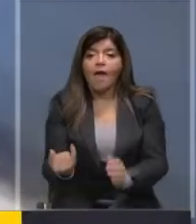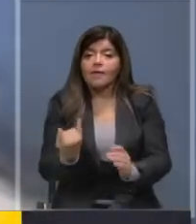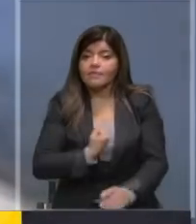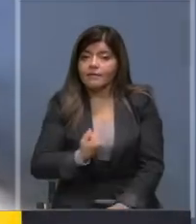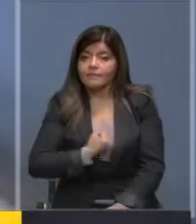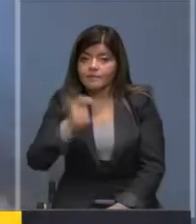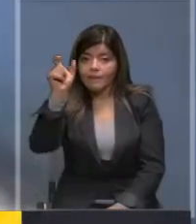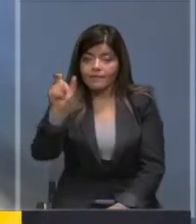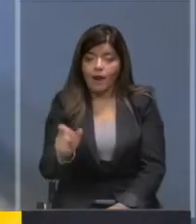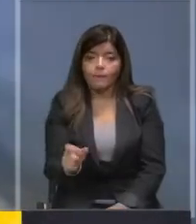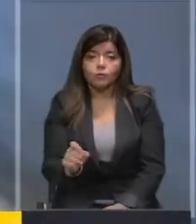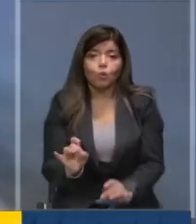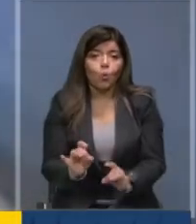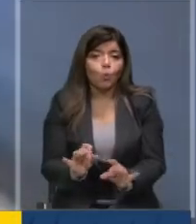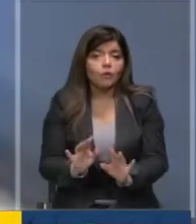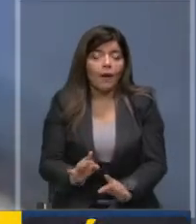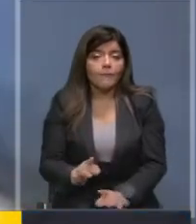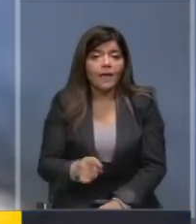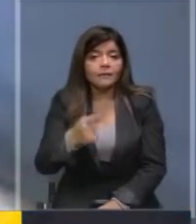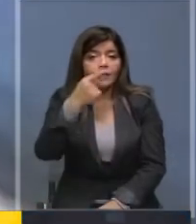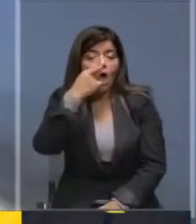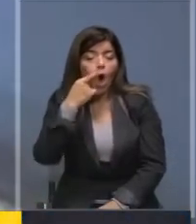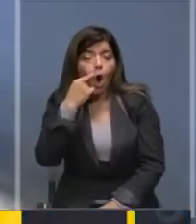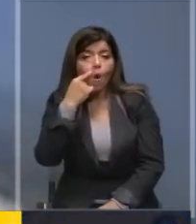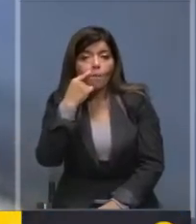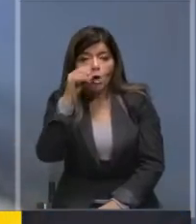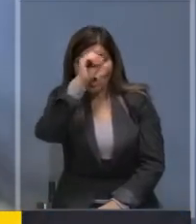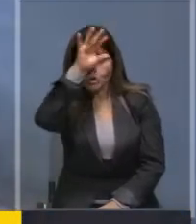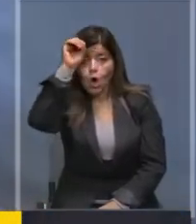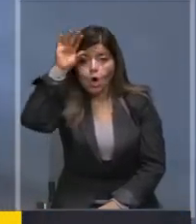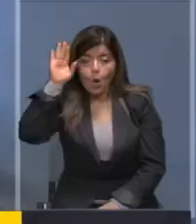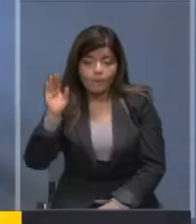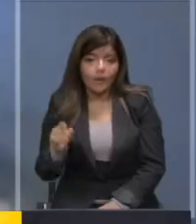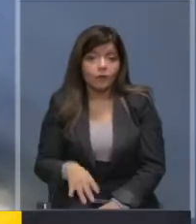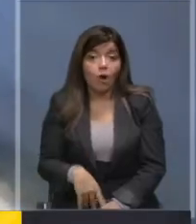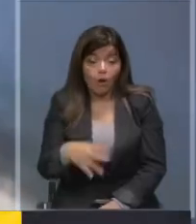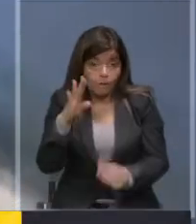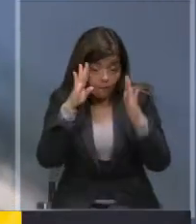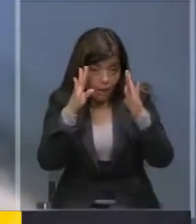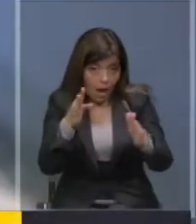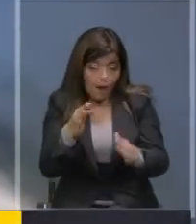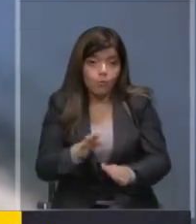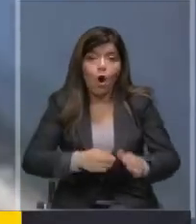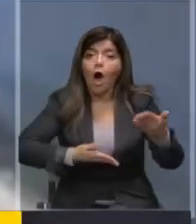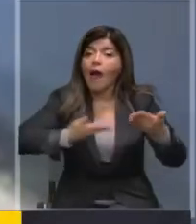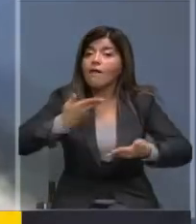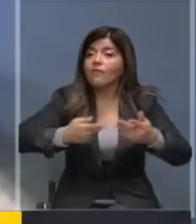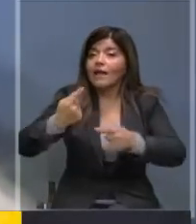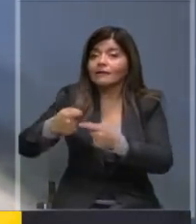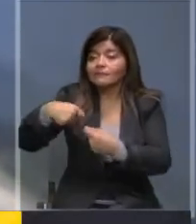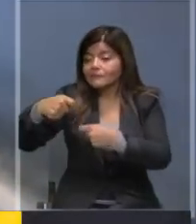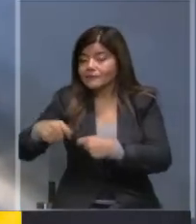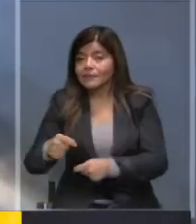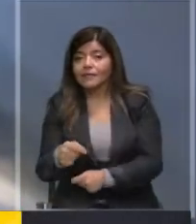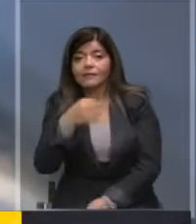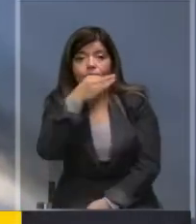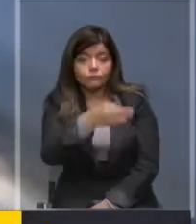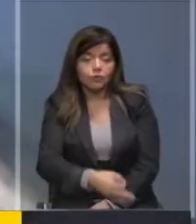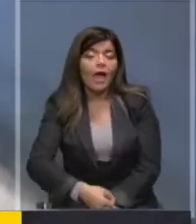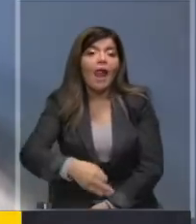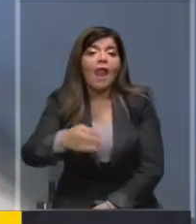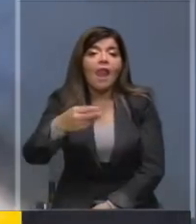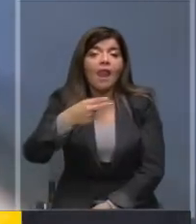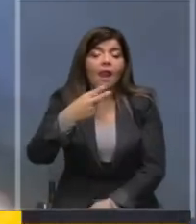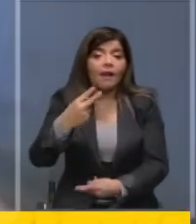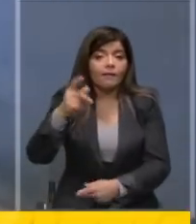que es justamente un ciudadano colombiano pasemos a escuchar justamente el balance que realiza El Vocero de la vocal respecto